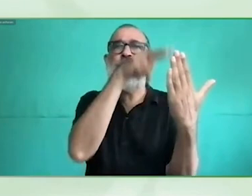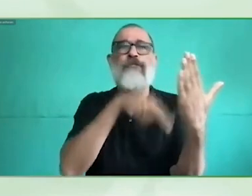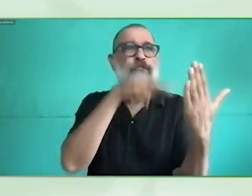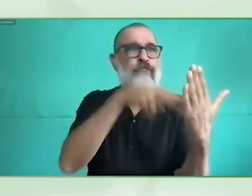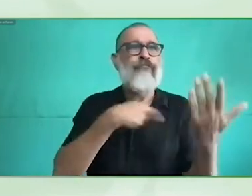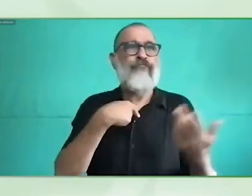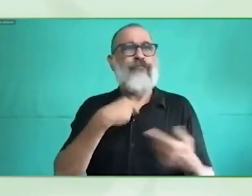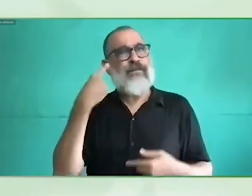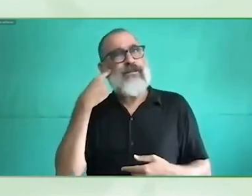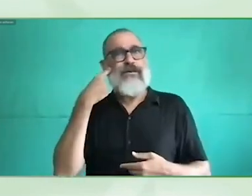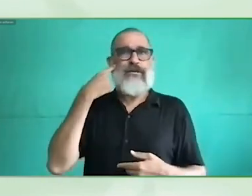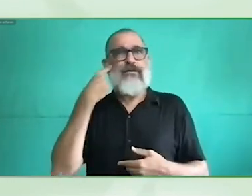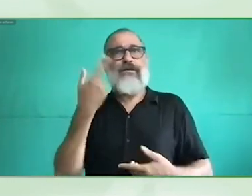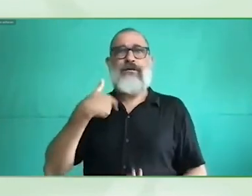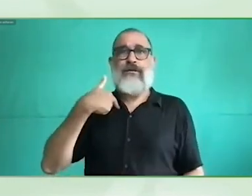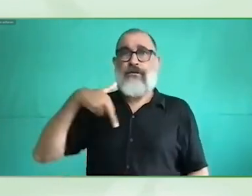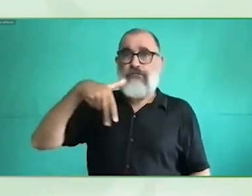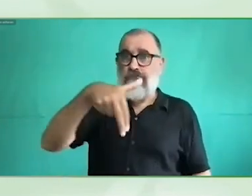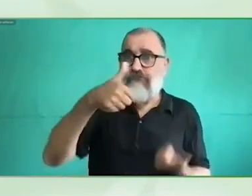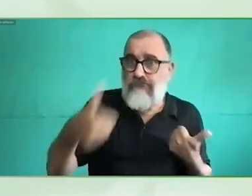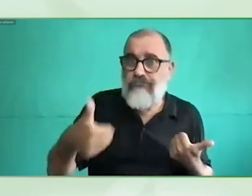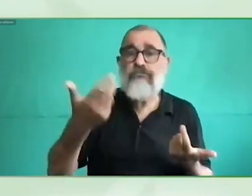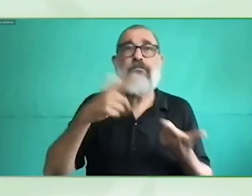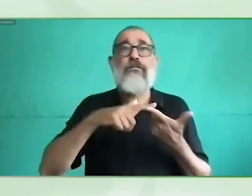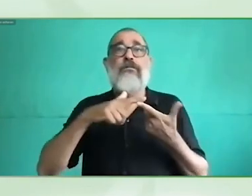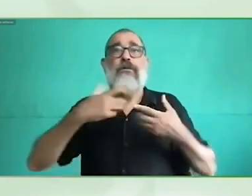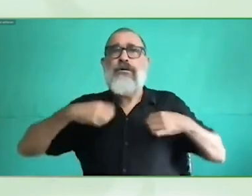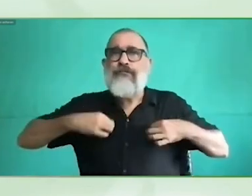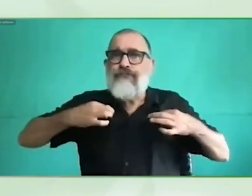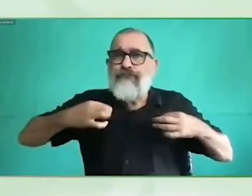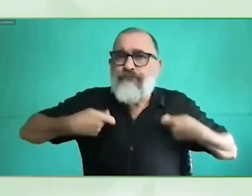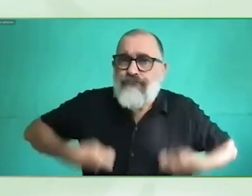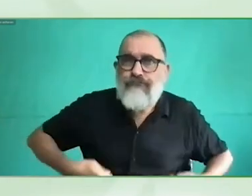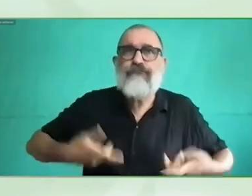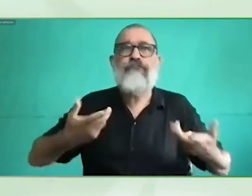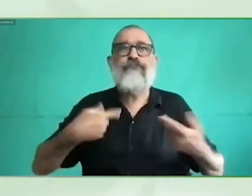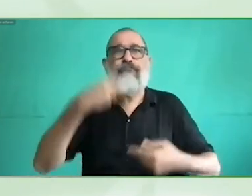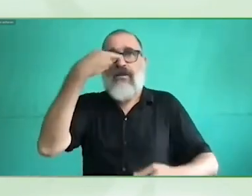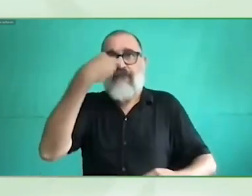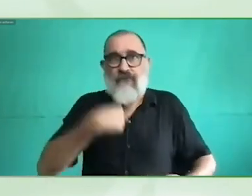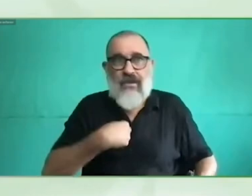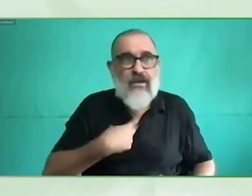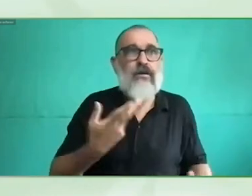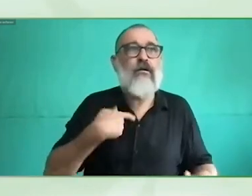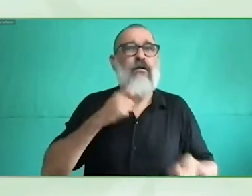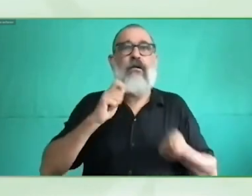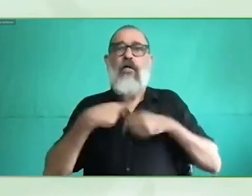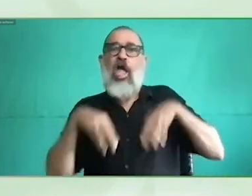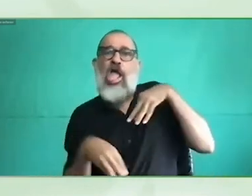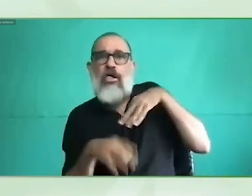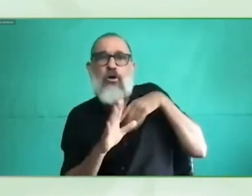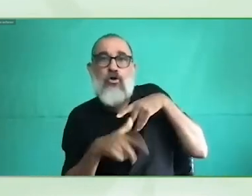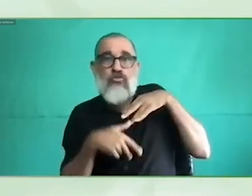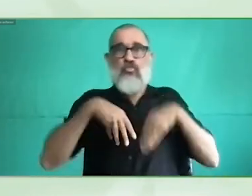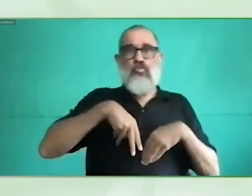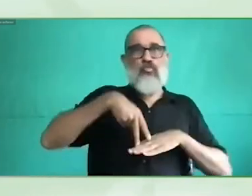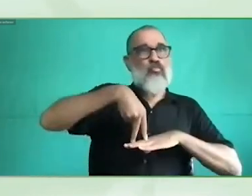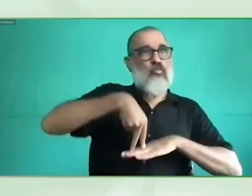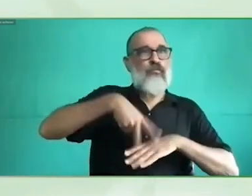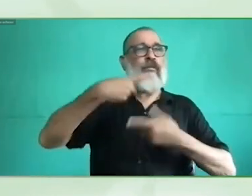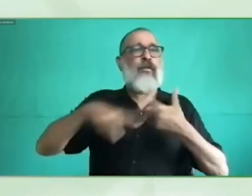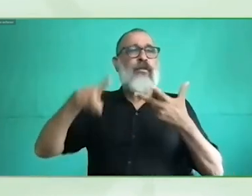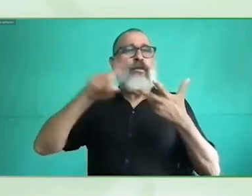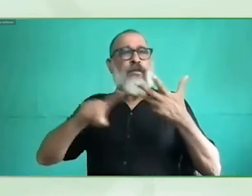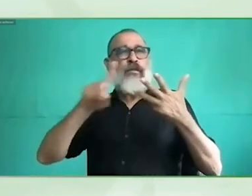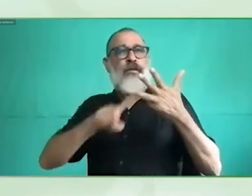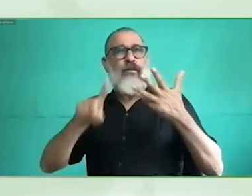bueno irónicamente eso Resulta ser lo que Todos quieren que las personas nos veamos lo más normales posible